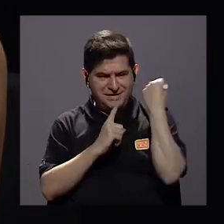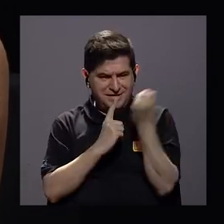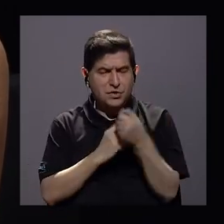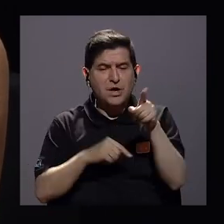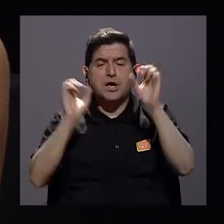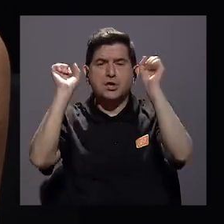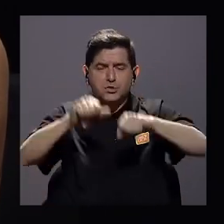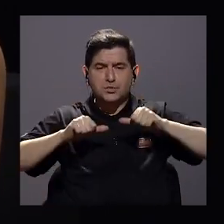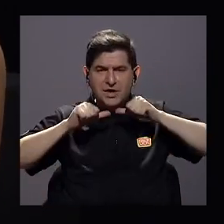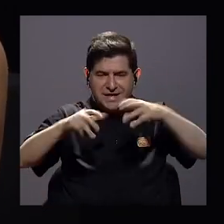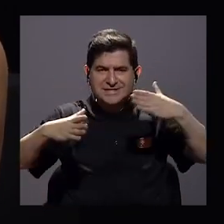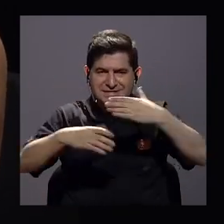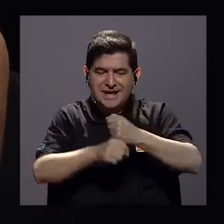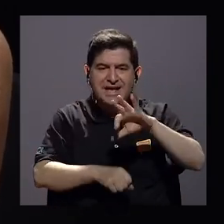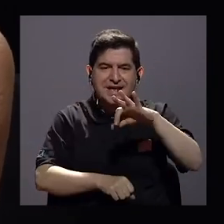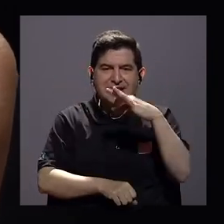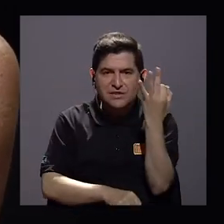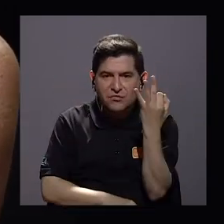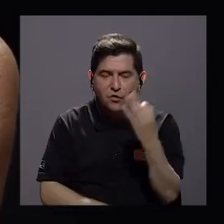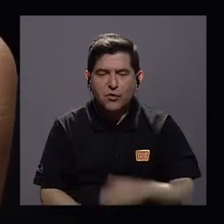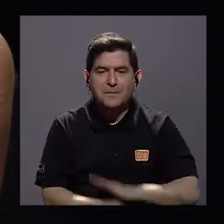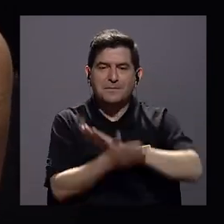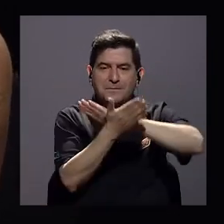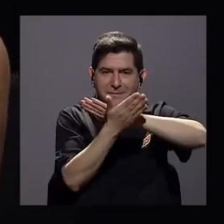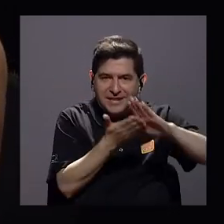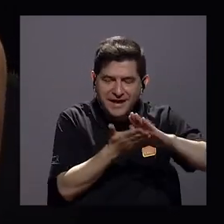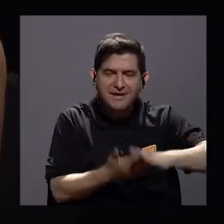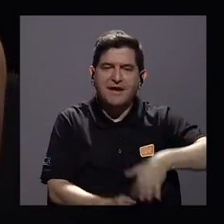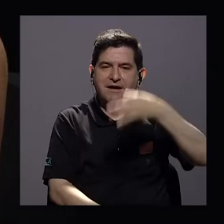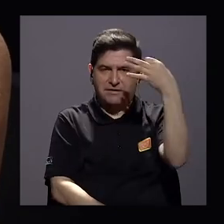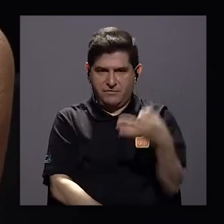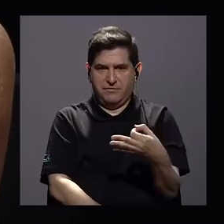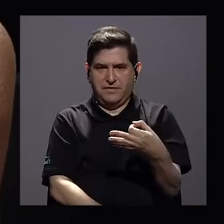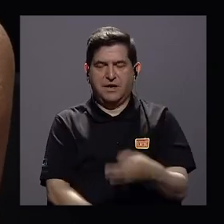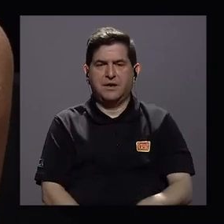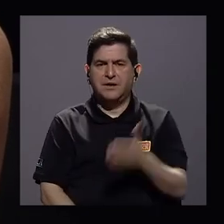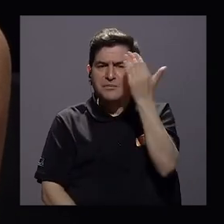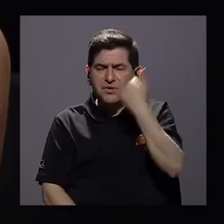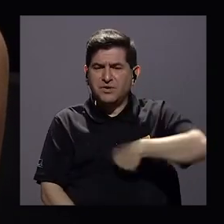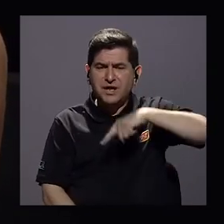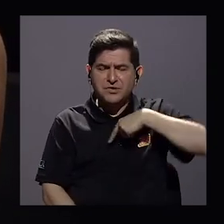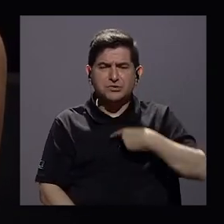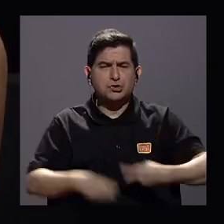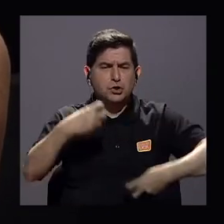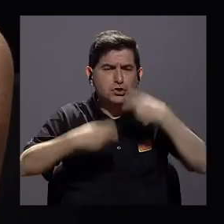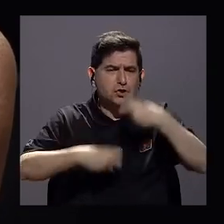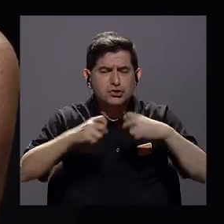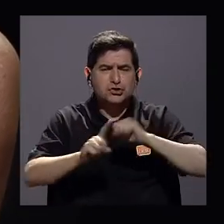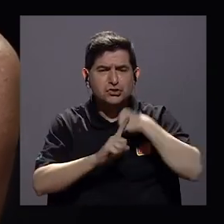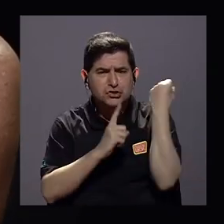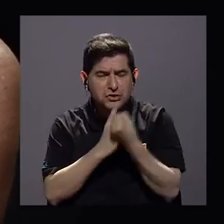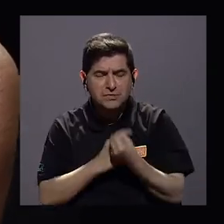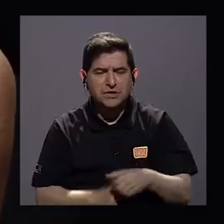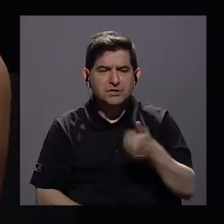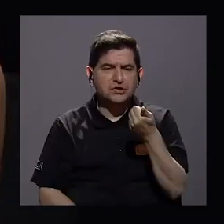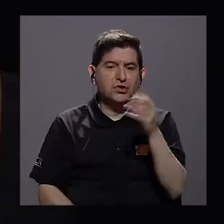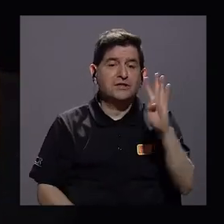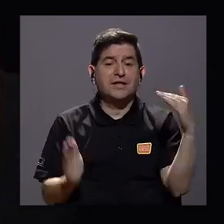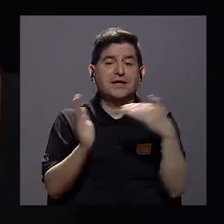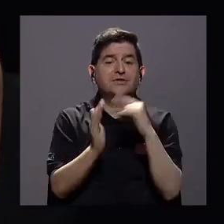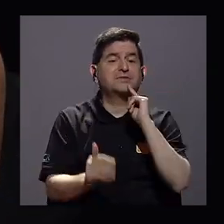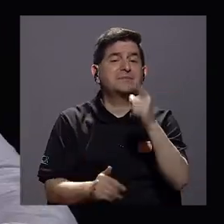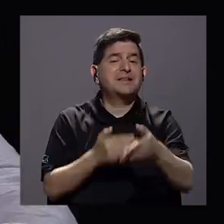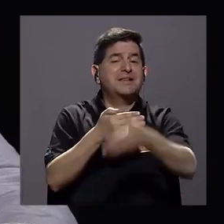que ellos puedan seguirlo haciendo de una forma digna y formal. ¿Por qué? Porque hemos criminalizado. Entonces, de esos 14 mil que usted